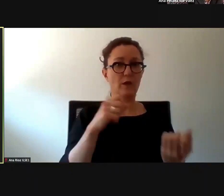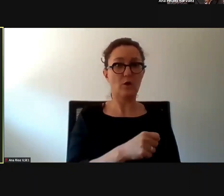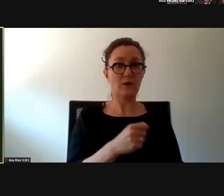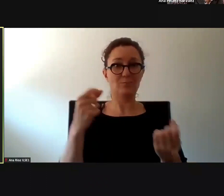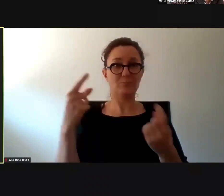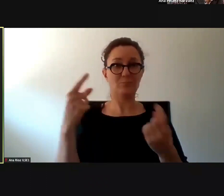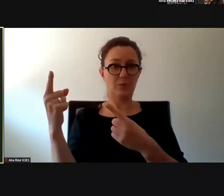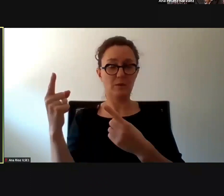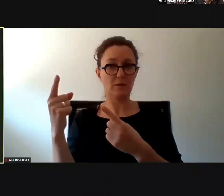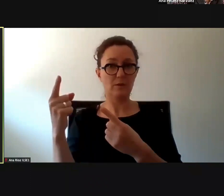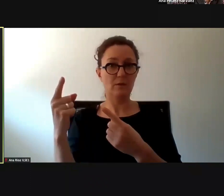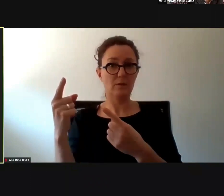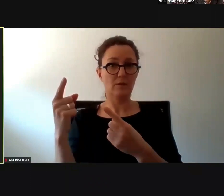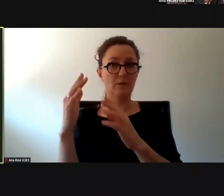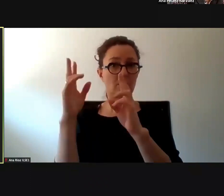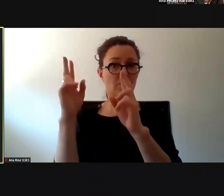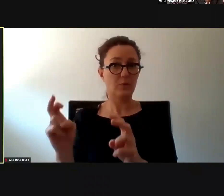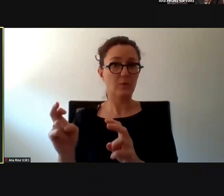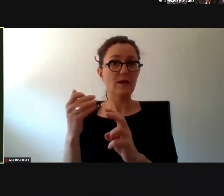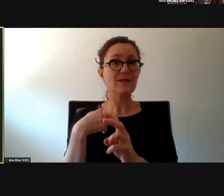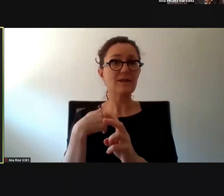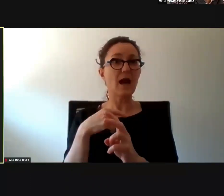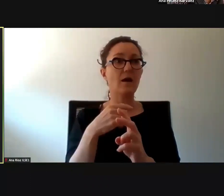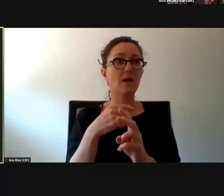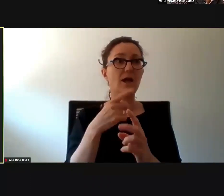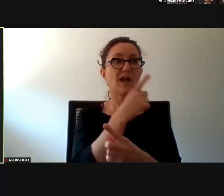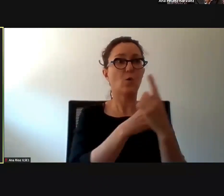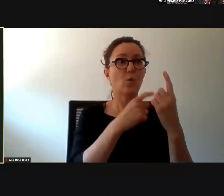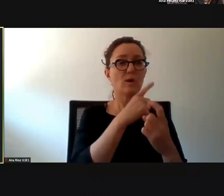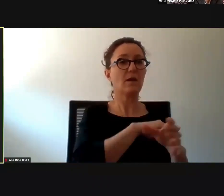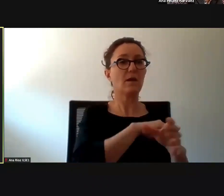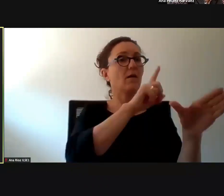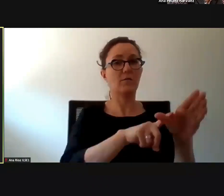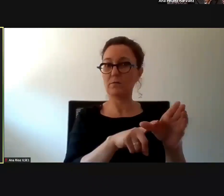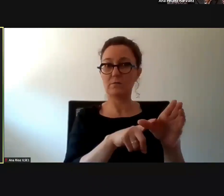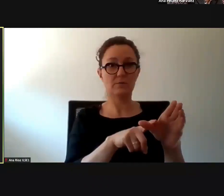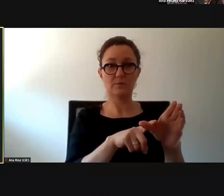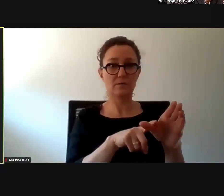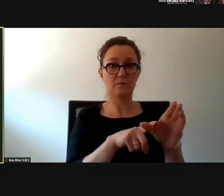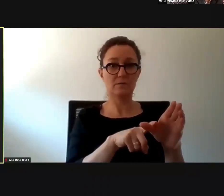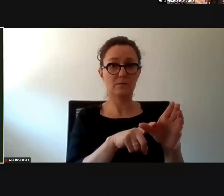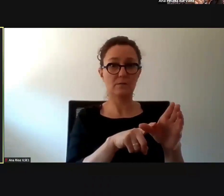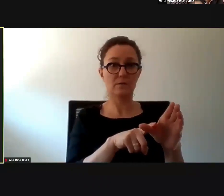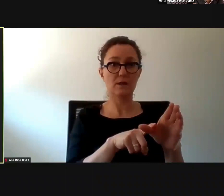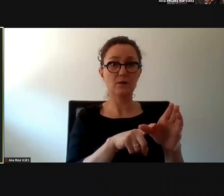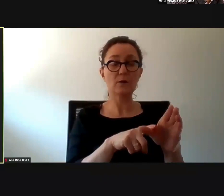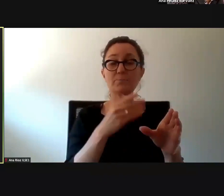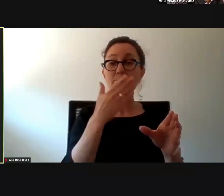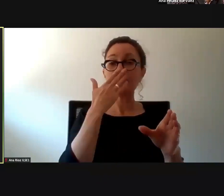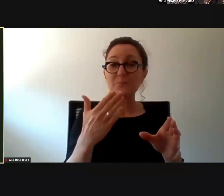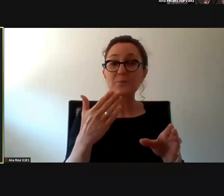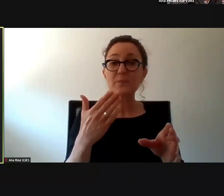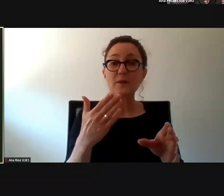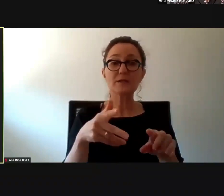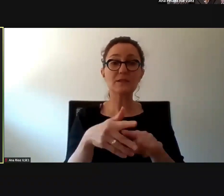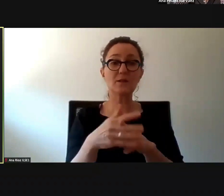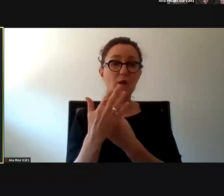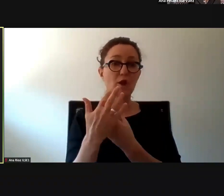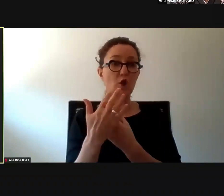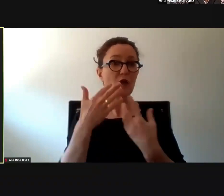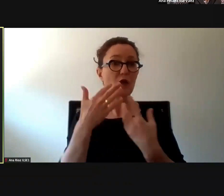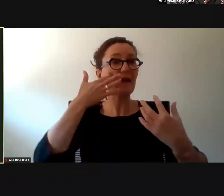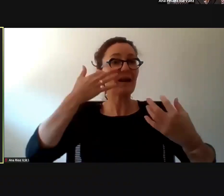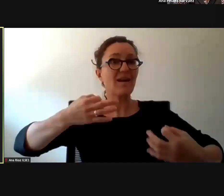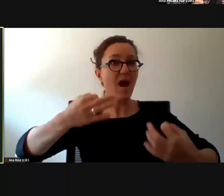sacado directamente en la macroencuesta. Entonces, no estamos conociendo verdaderamente lo que está pasando con las mujeres y